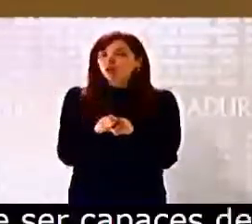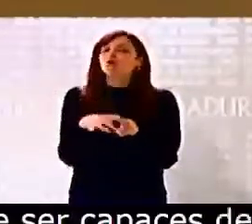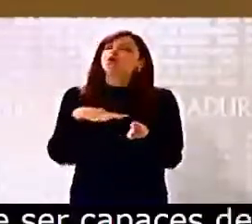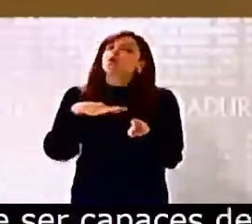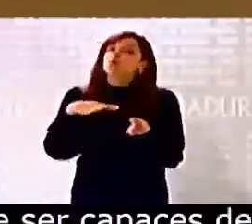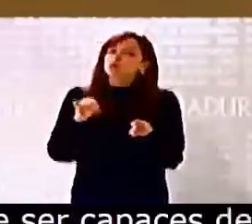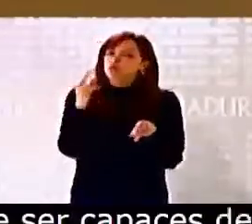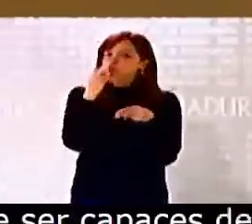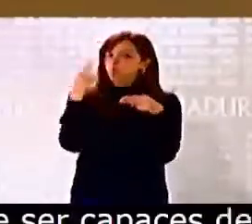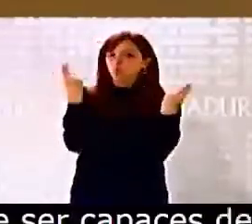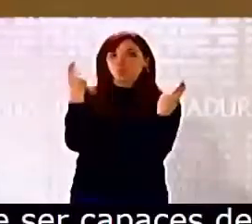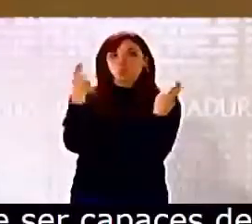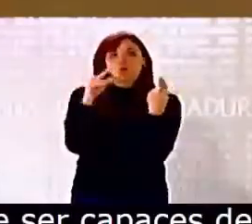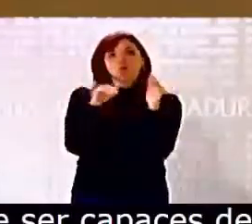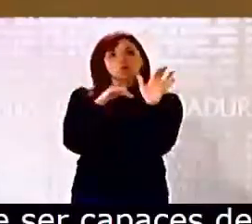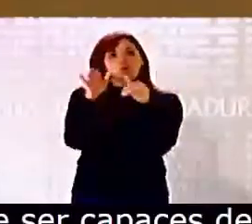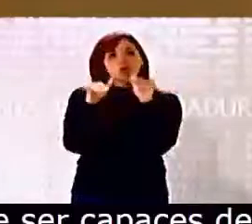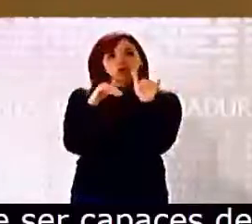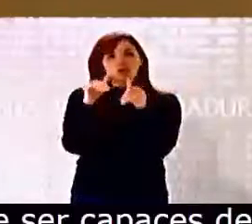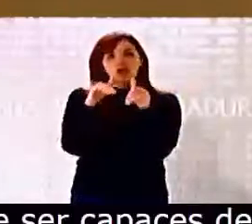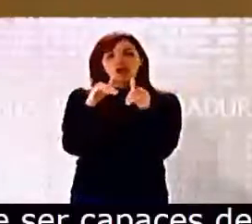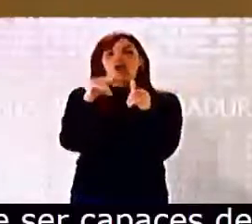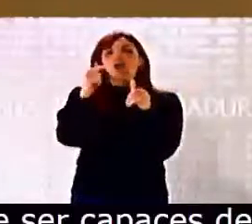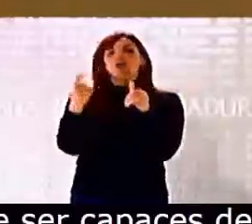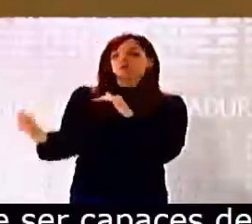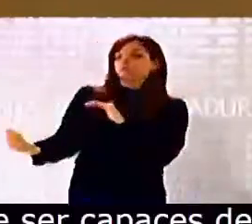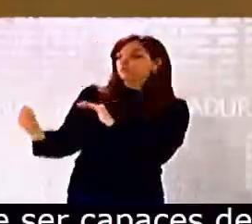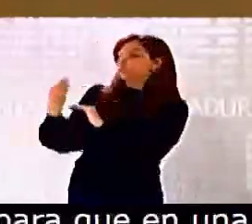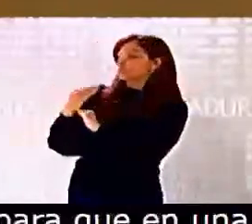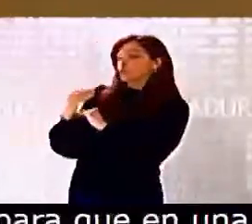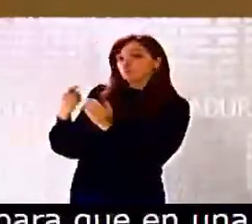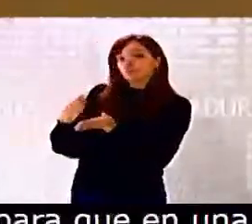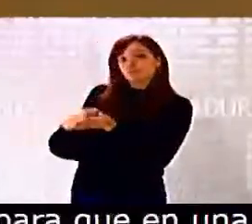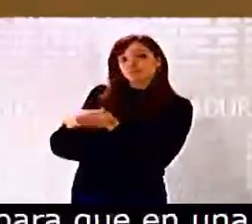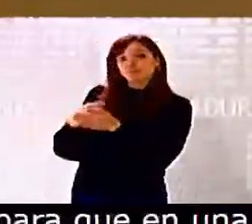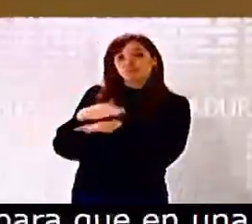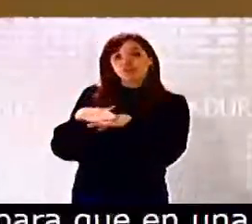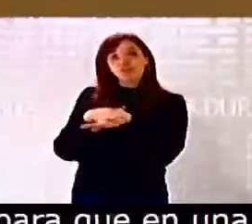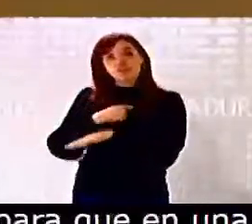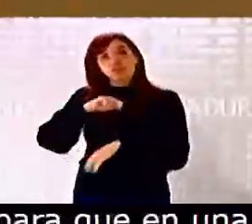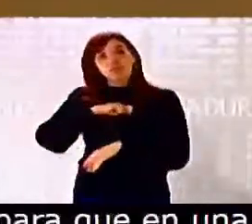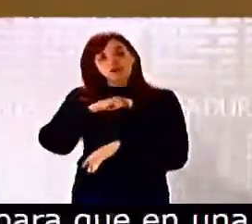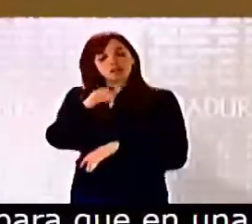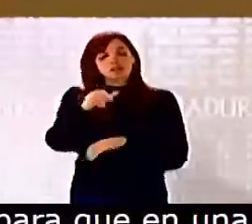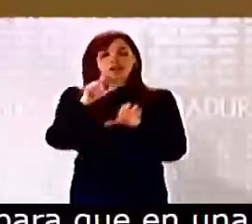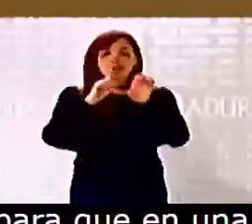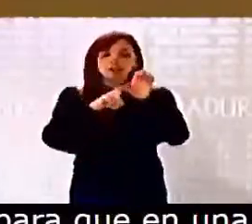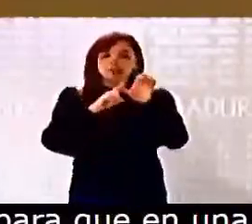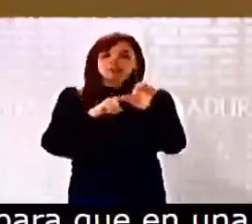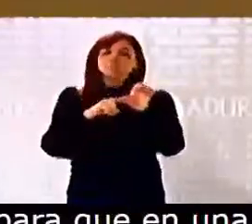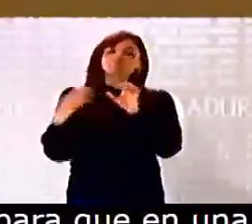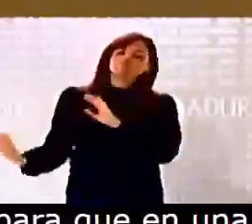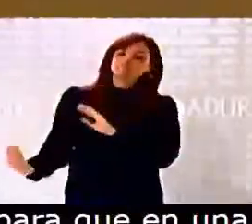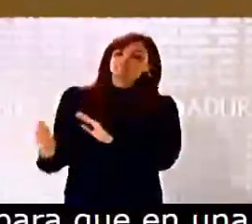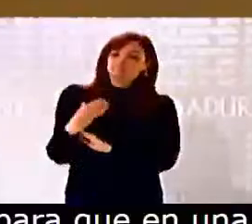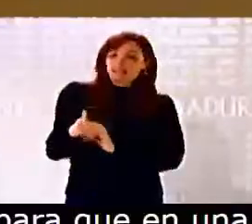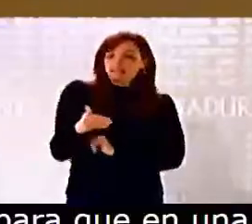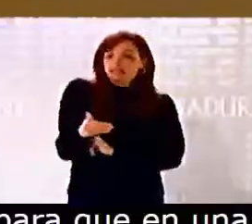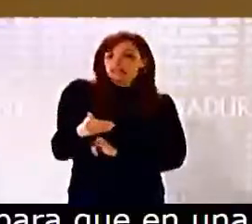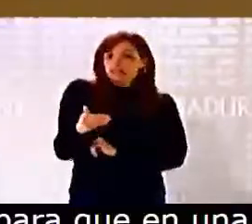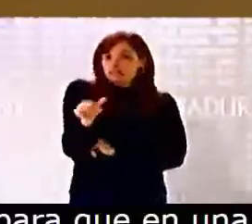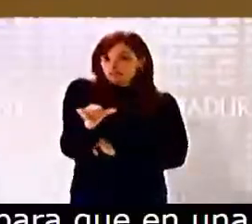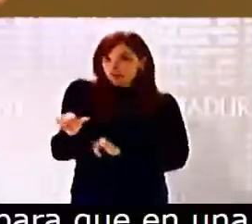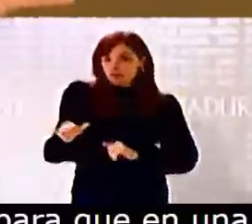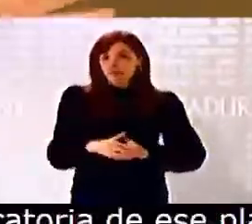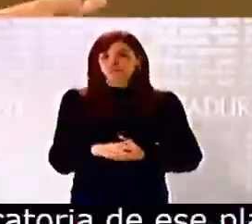de ese plan con esas nuevas transferencias del Estado que esta comunidad autónoma va a recibir en las próximas